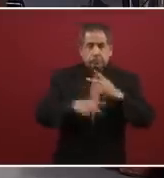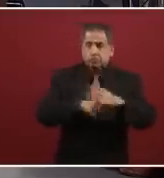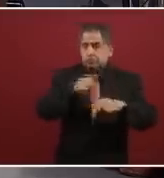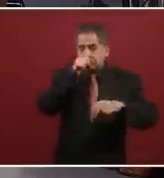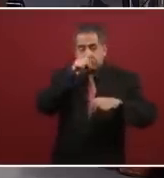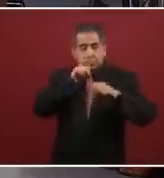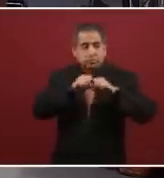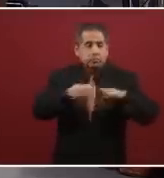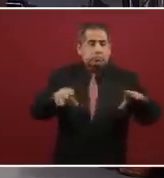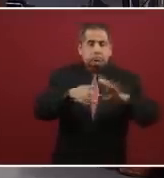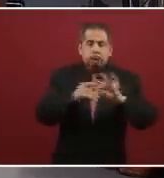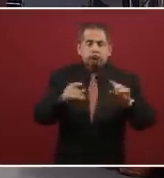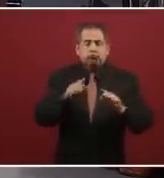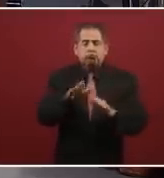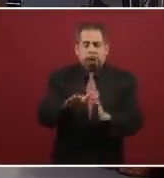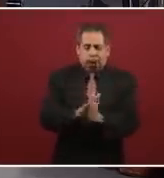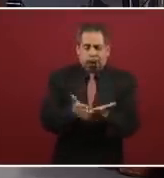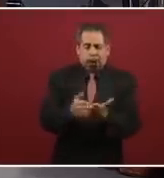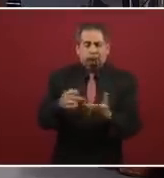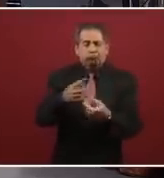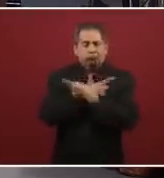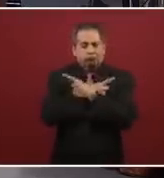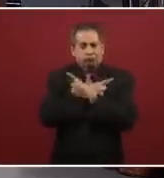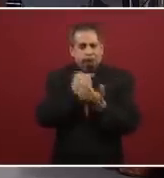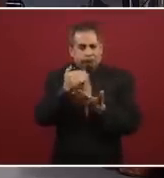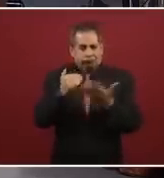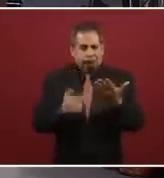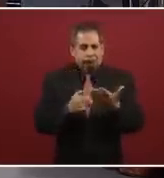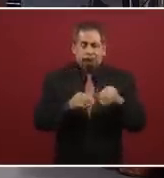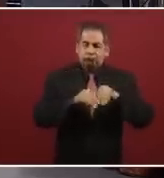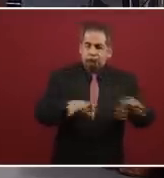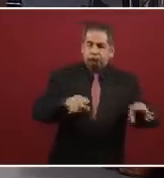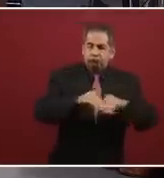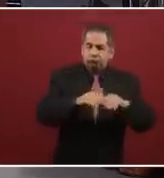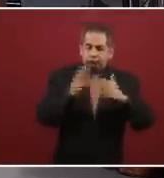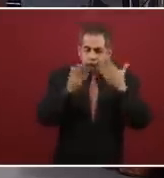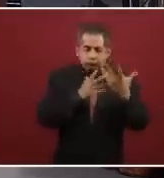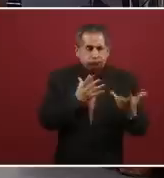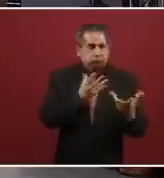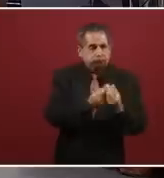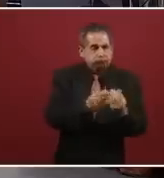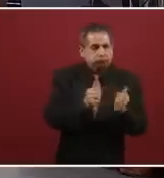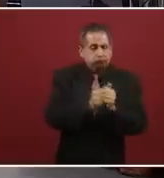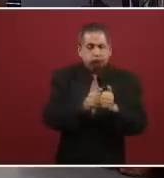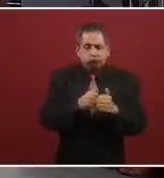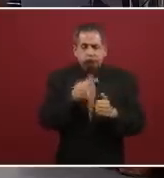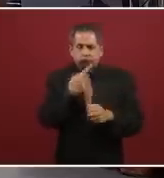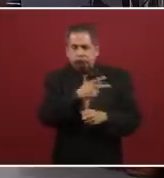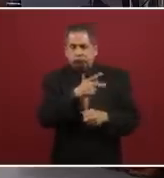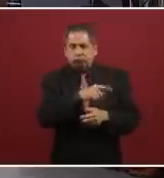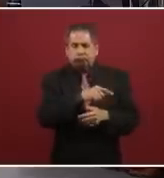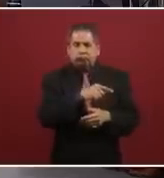de la cartilla moral, van a estar realizando sesiones de estudio al